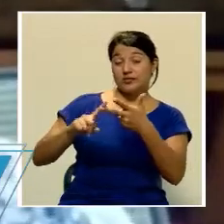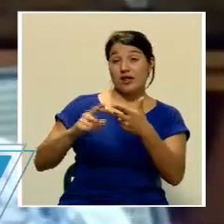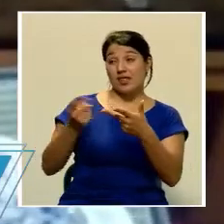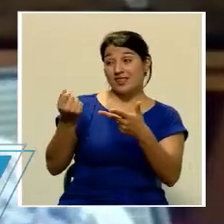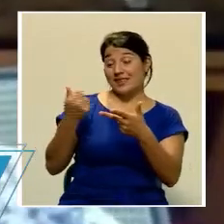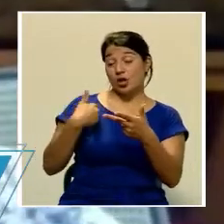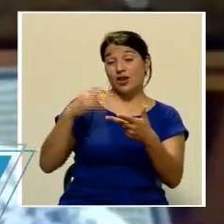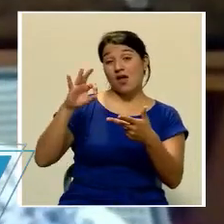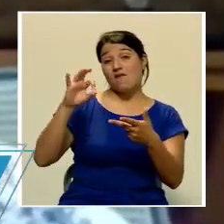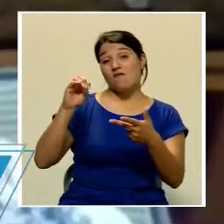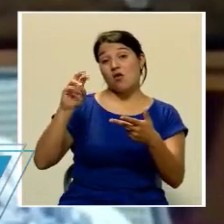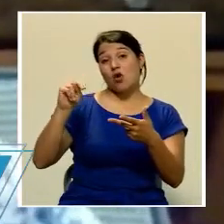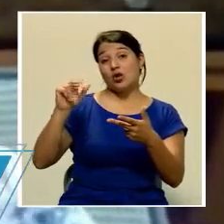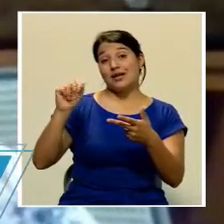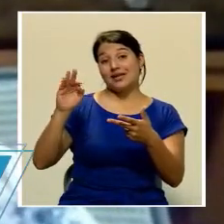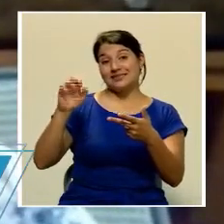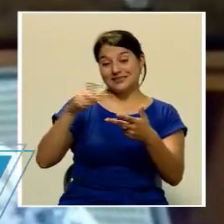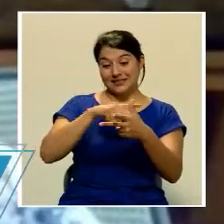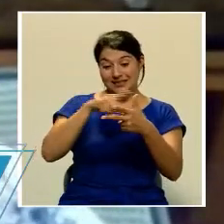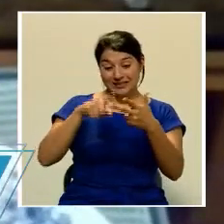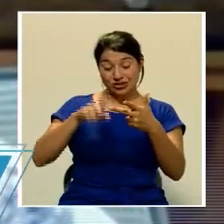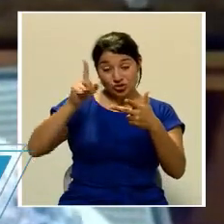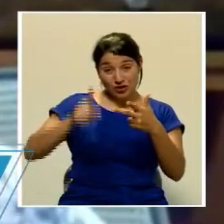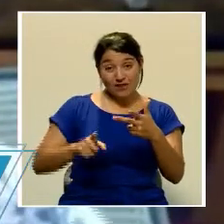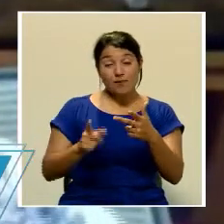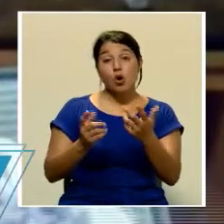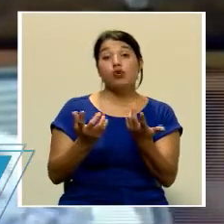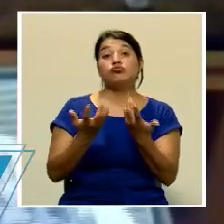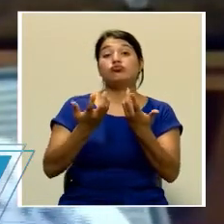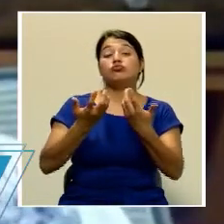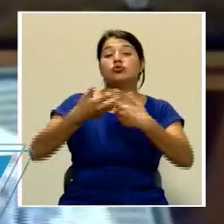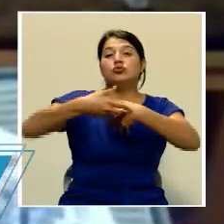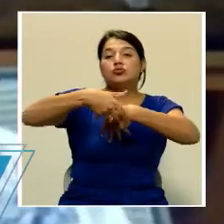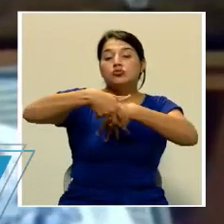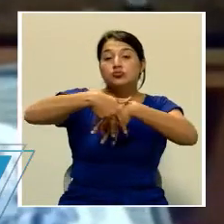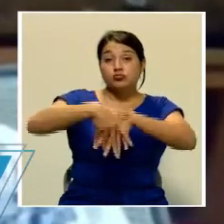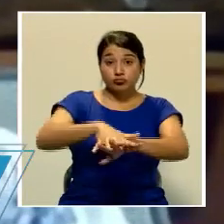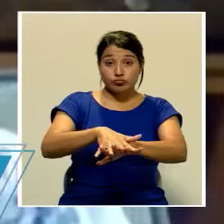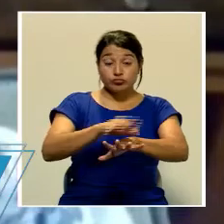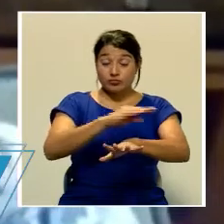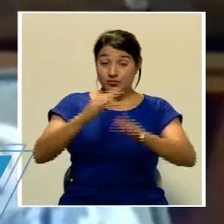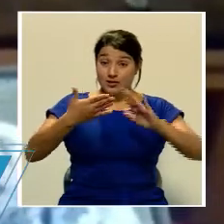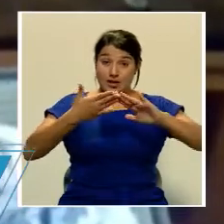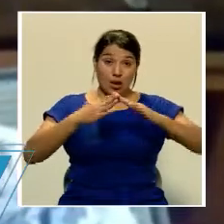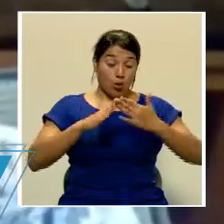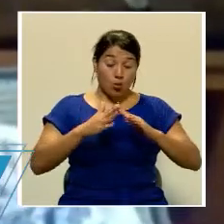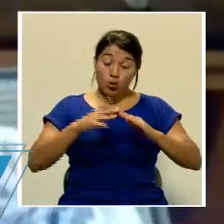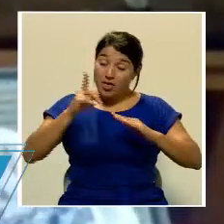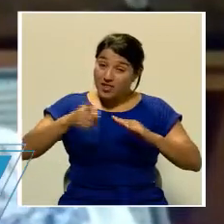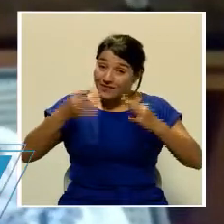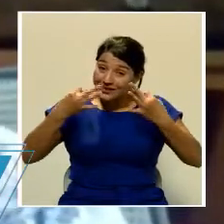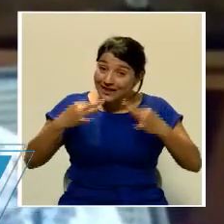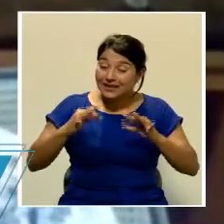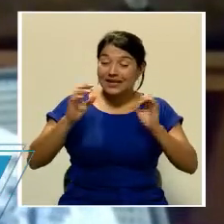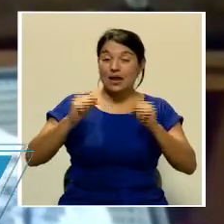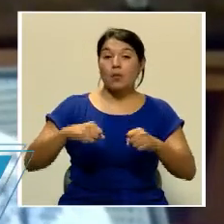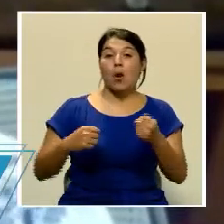sea, tenemos que articular actores y la sociedad como un todo tiene que tratar de